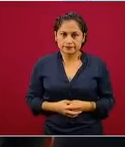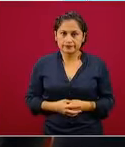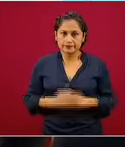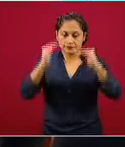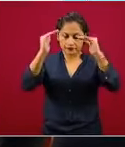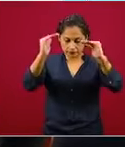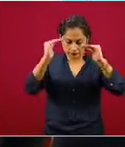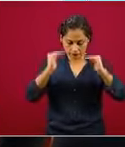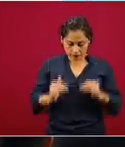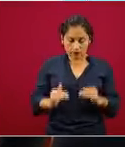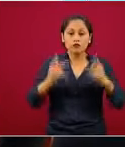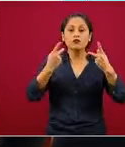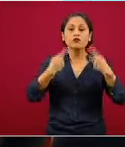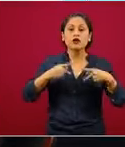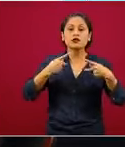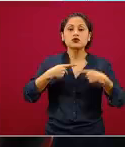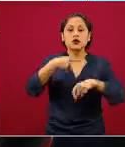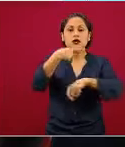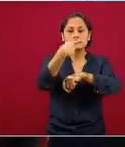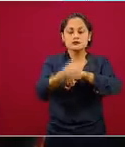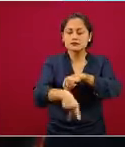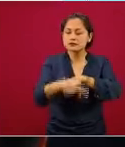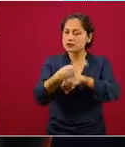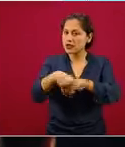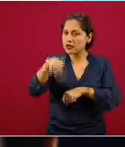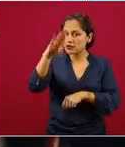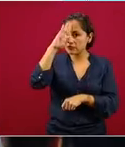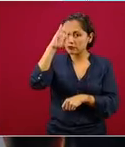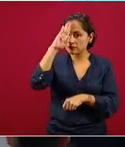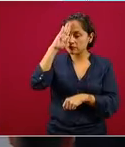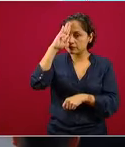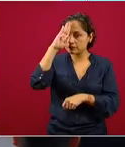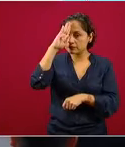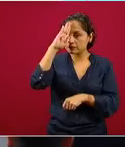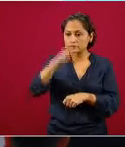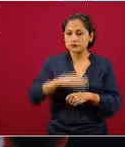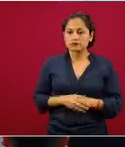personas vulnerables que no salgan.